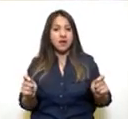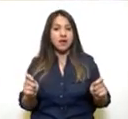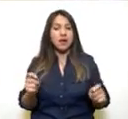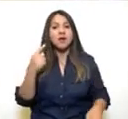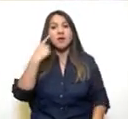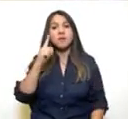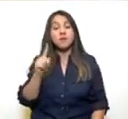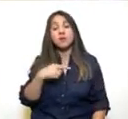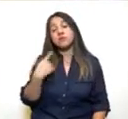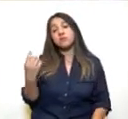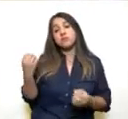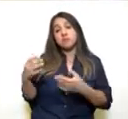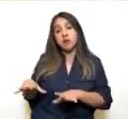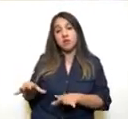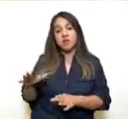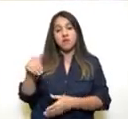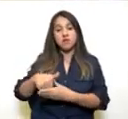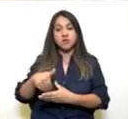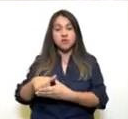pero perdió